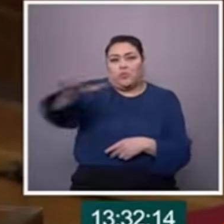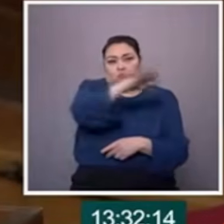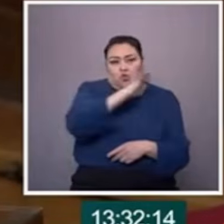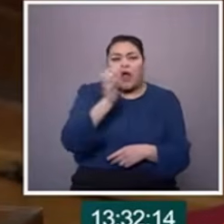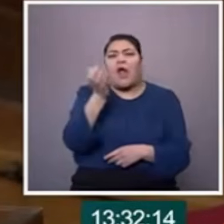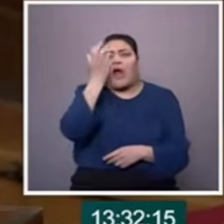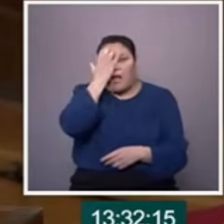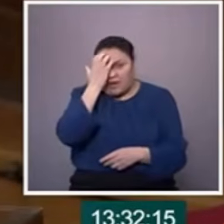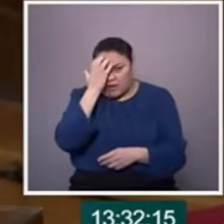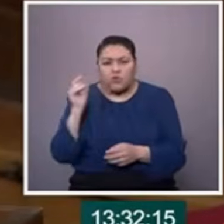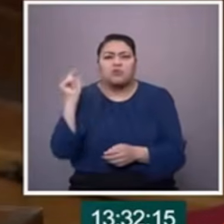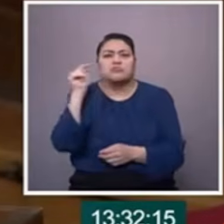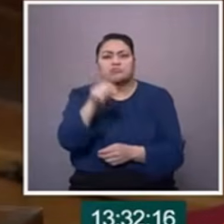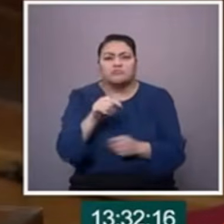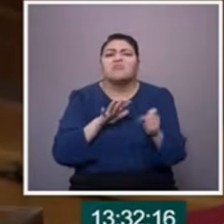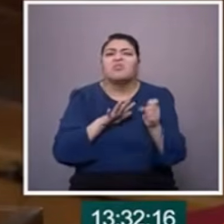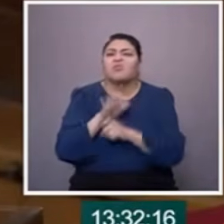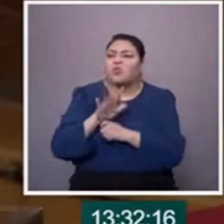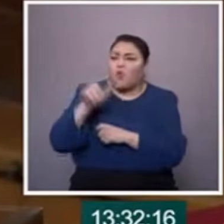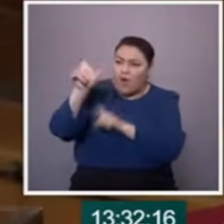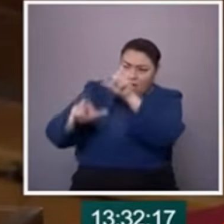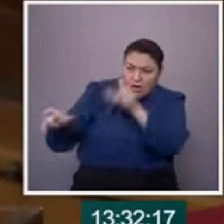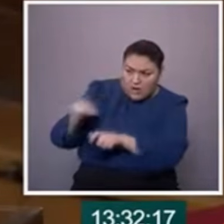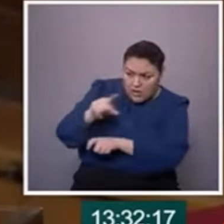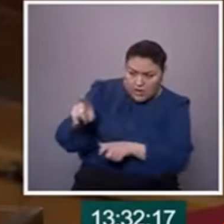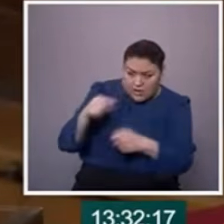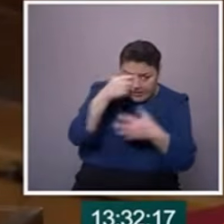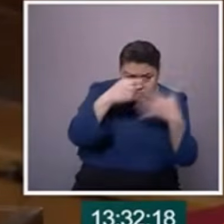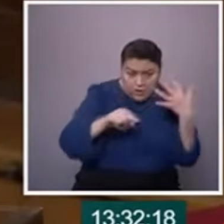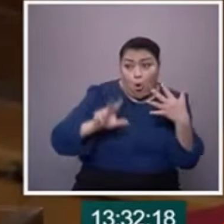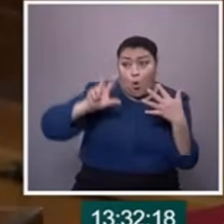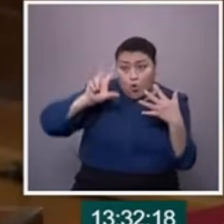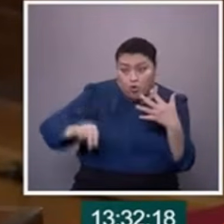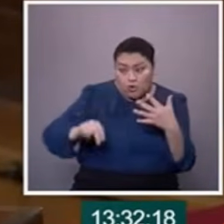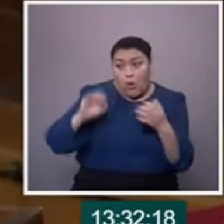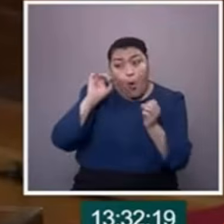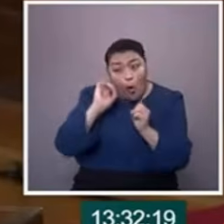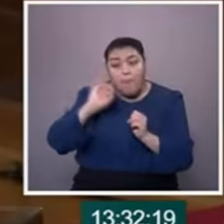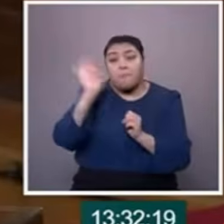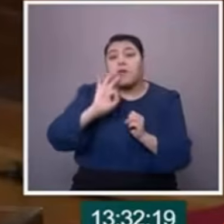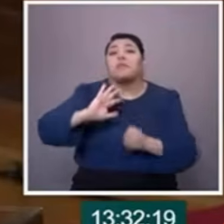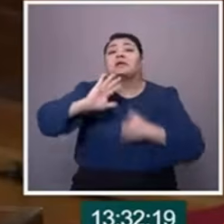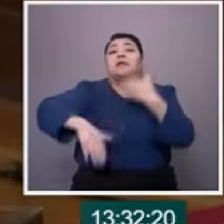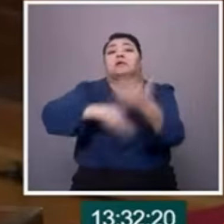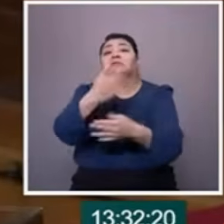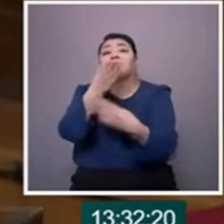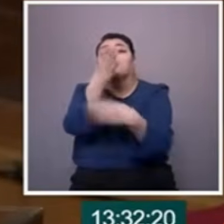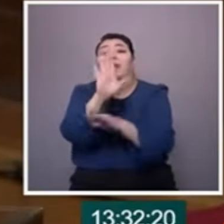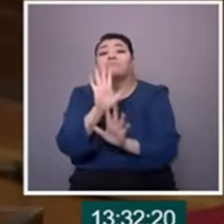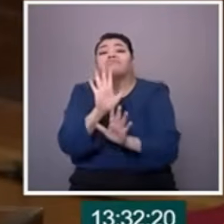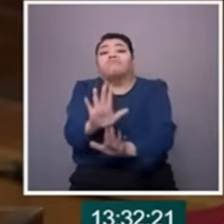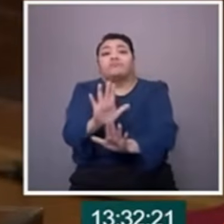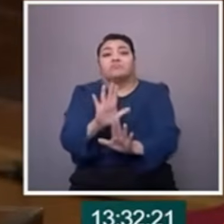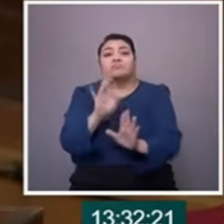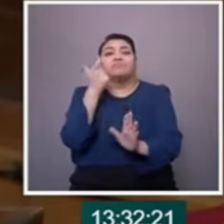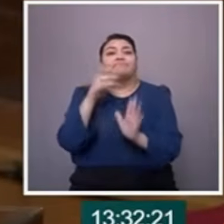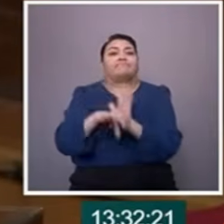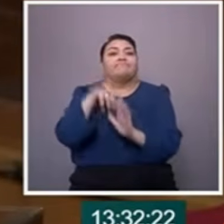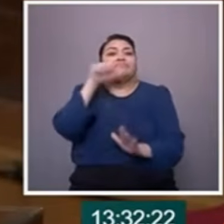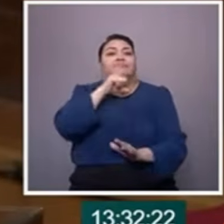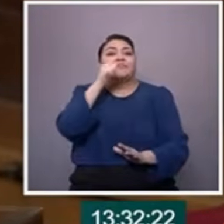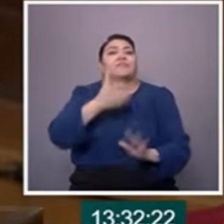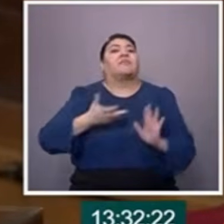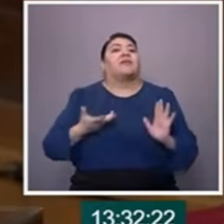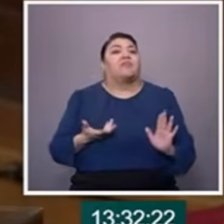motivación suficiente, no se sustentaba en acuerdos internacionales, no cumplía con el principio de tipicidad y se basaba